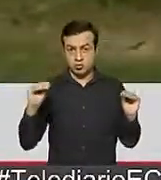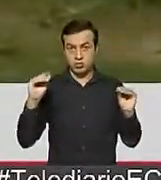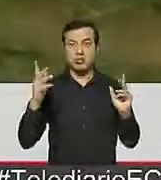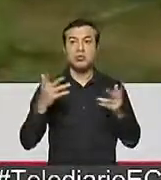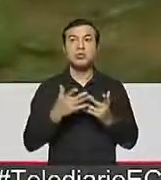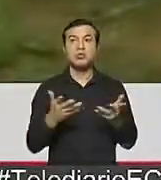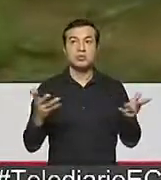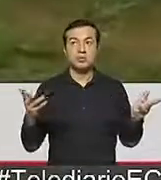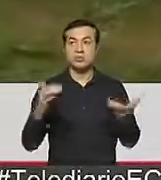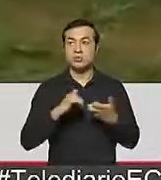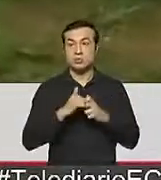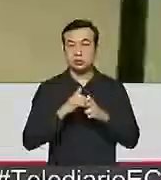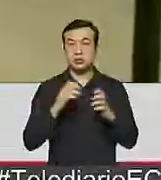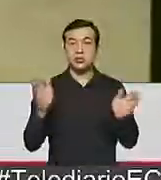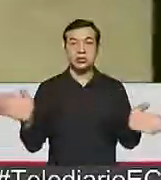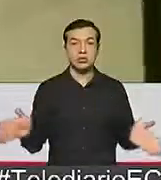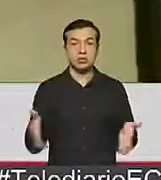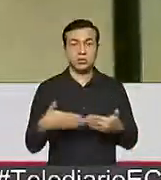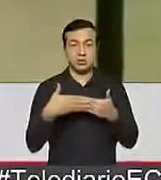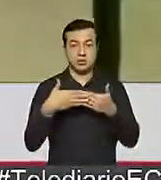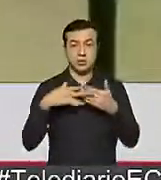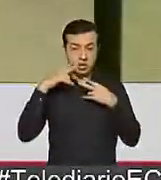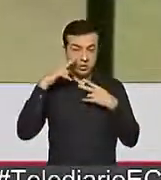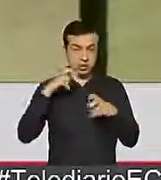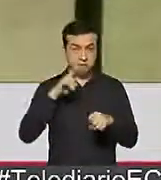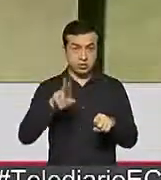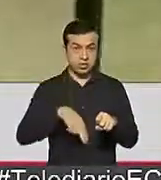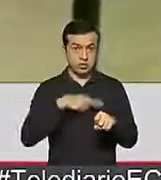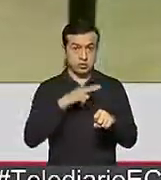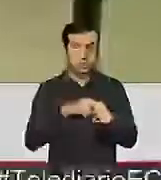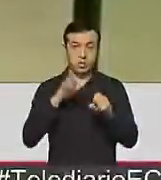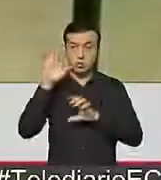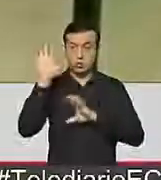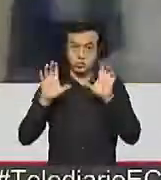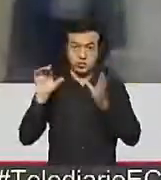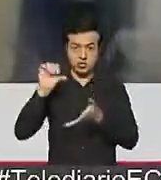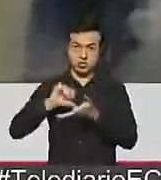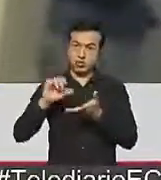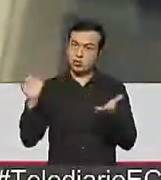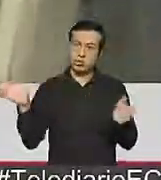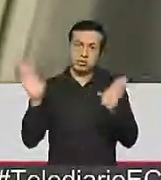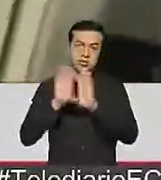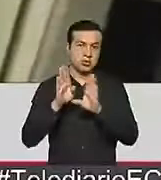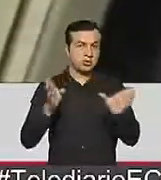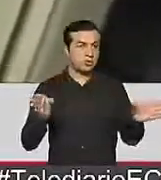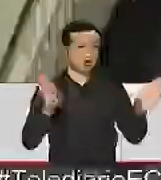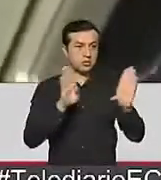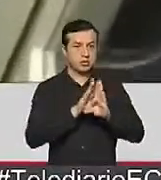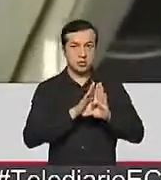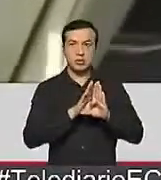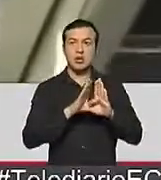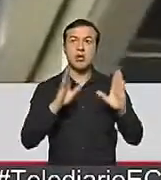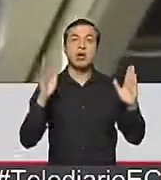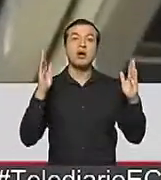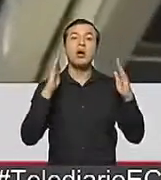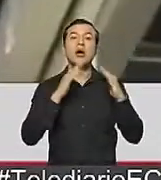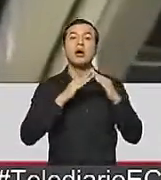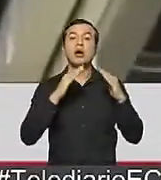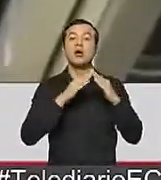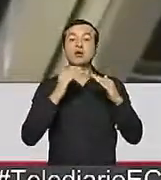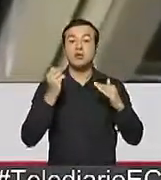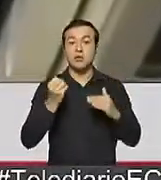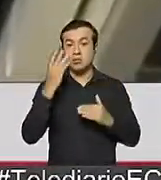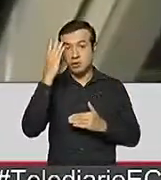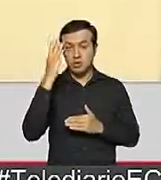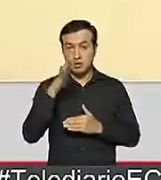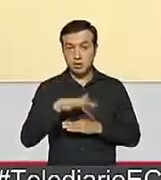vez causó el cierre del edificio de los Archivos Nacionales y el Museo de la Ciudad. En la Casa Blanca, sede del gobierno estadounidense,